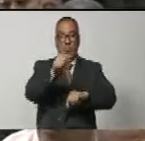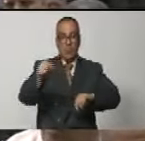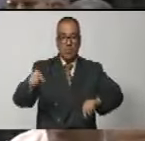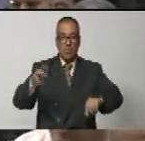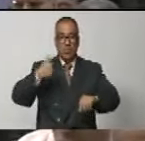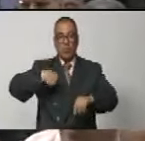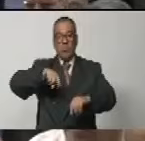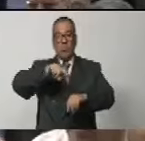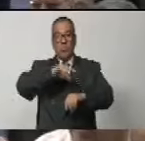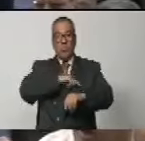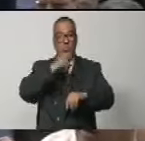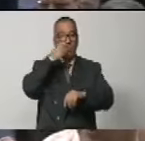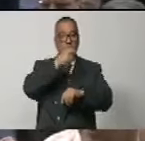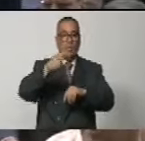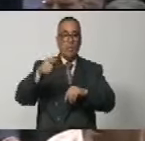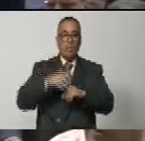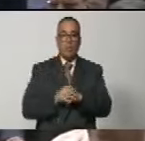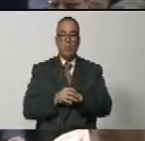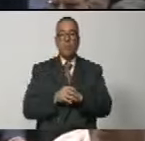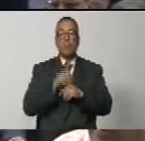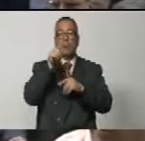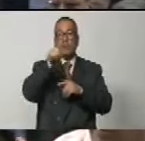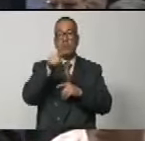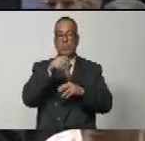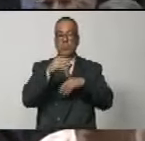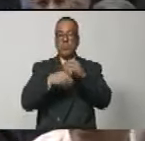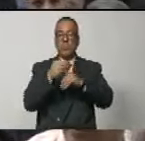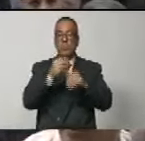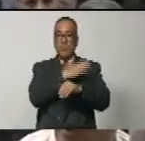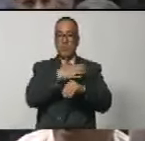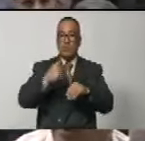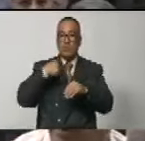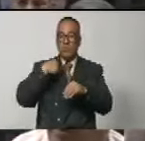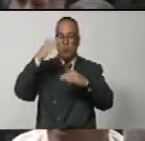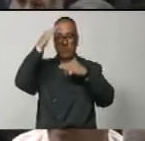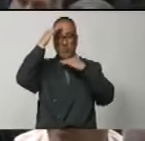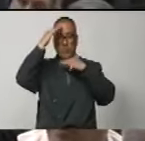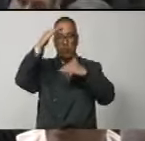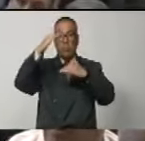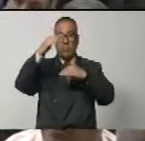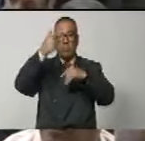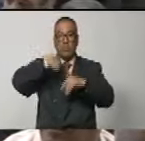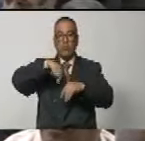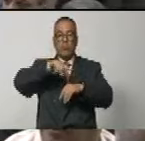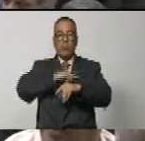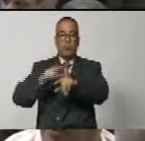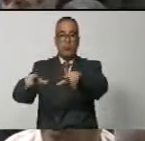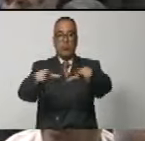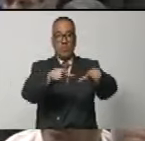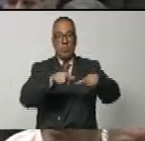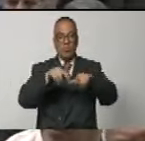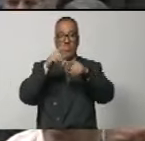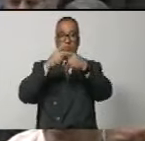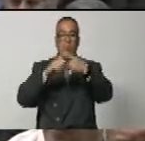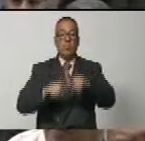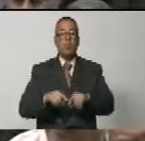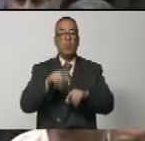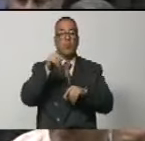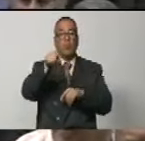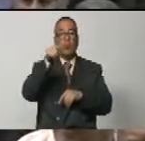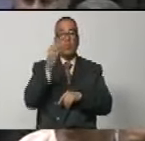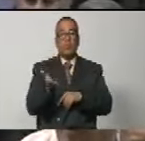de nuestra población. En función de eso, queremos saludar desde nuestro espacio esos números y, por